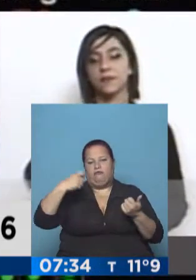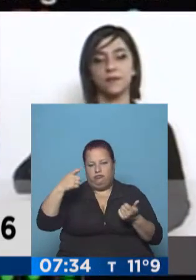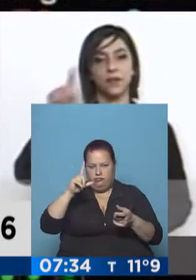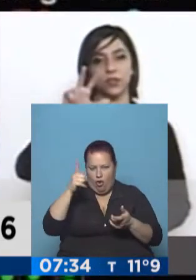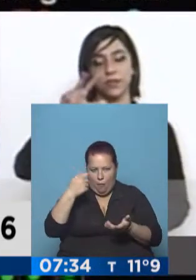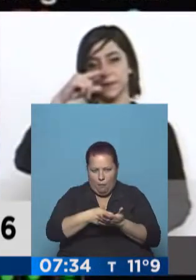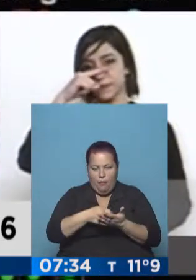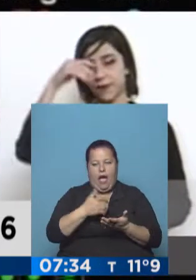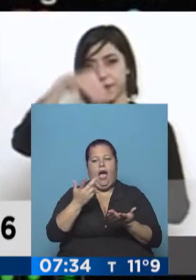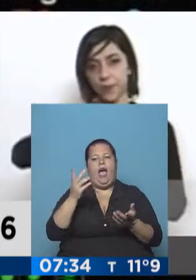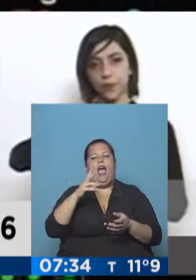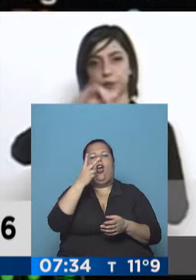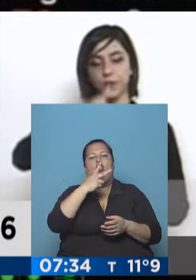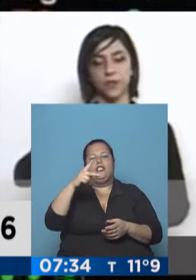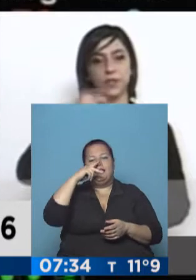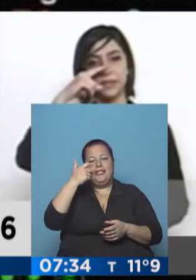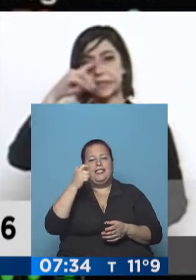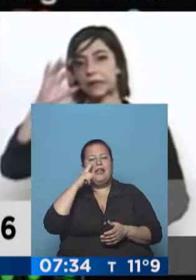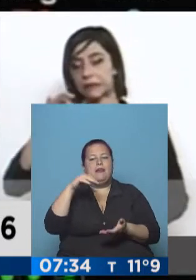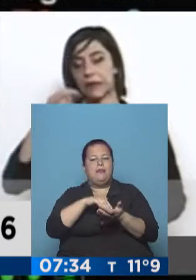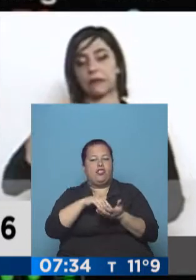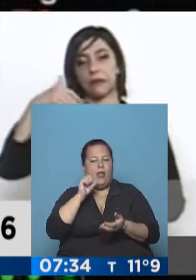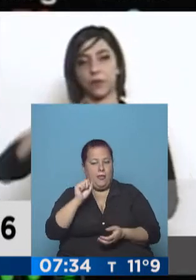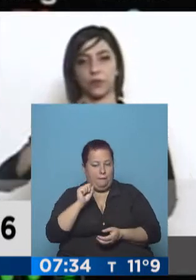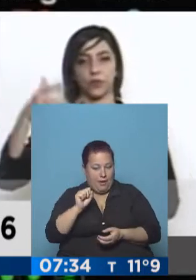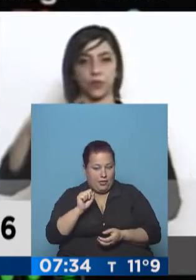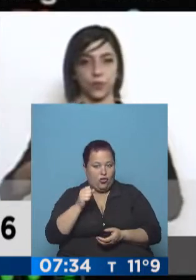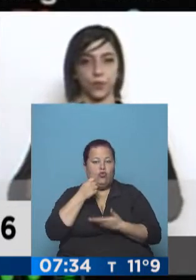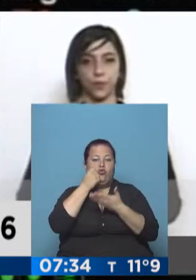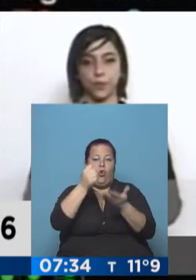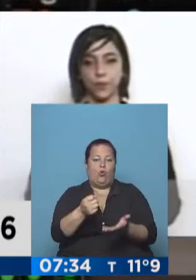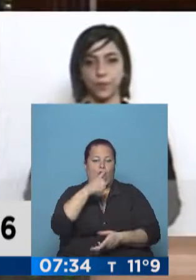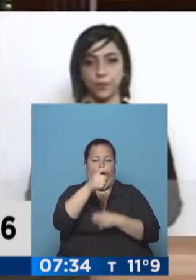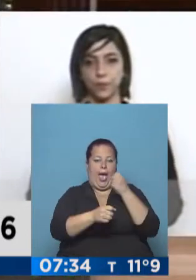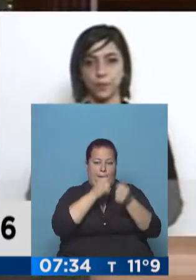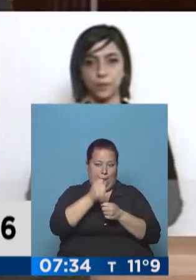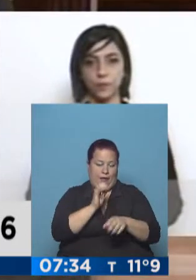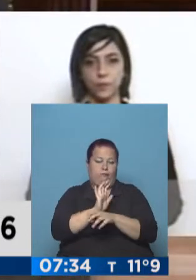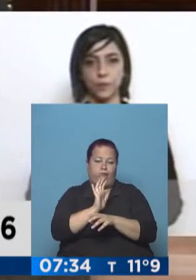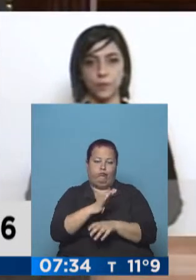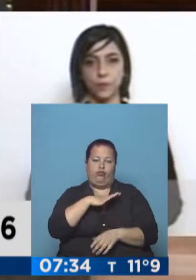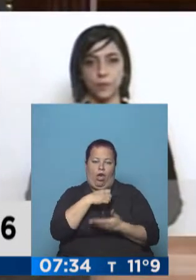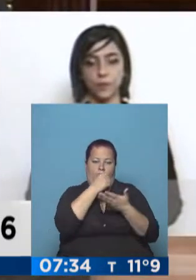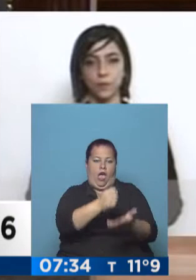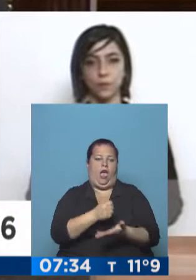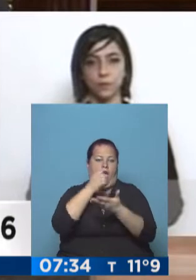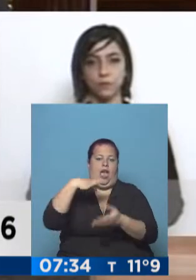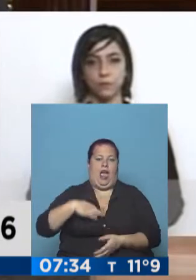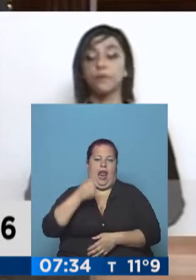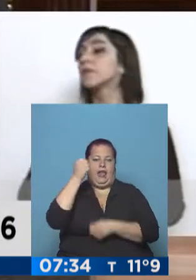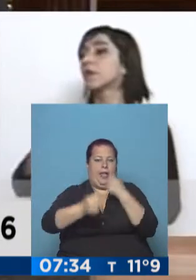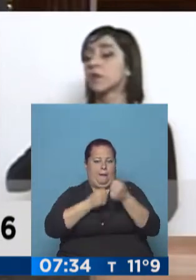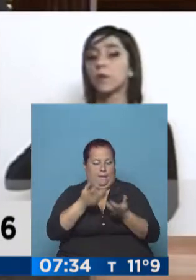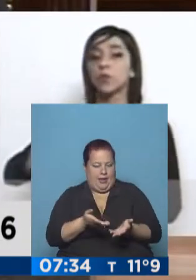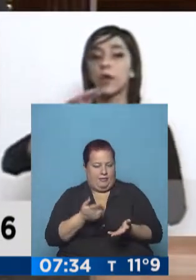Hay por 276 mil millones de pesos subsidios a las empresas, es decir, que se sigue subsidiando la rentabilidad empresaria.